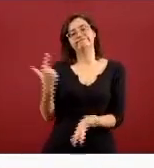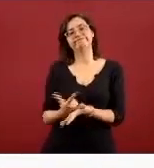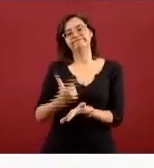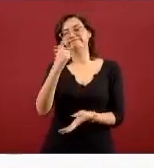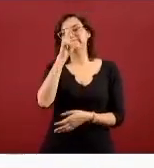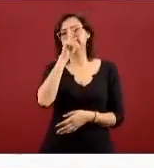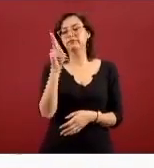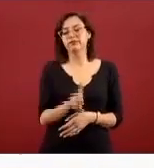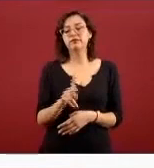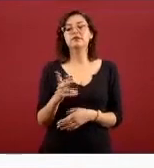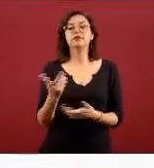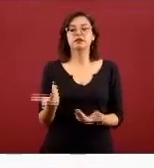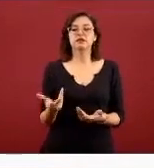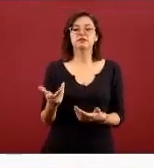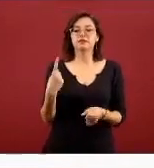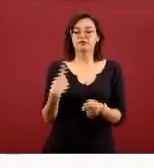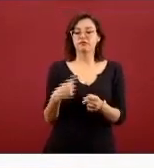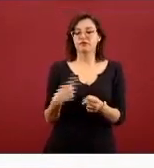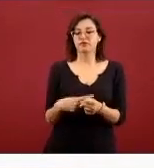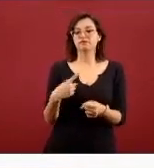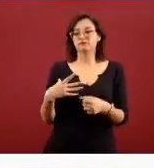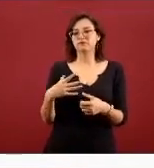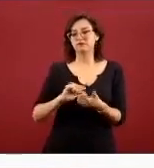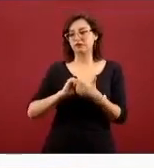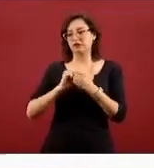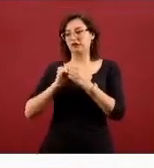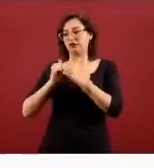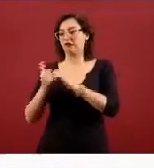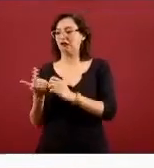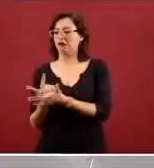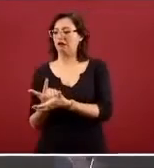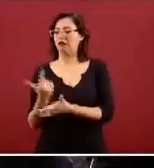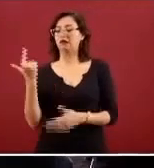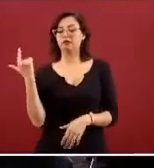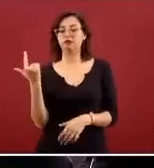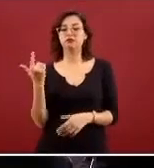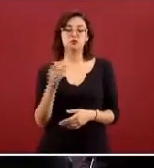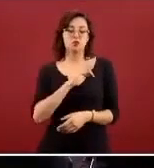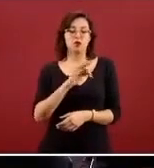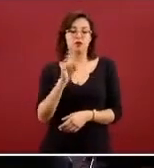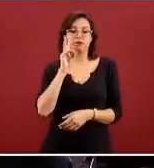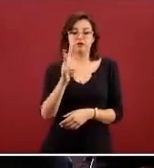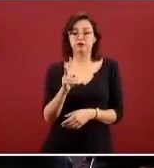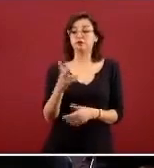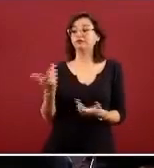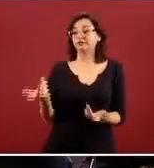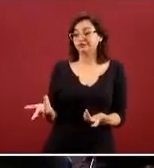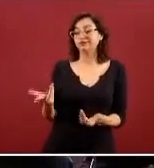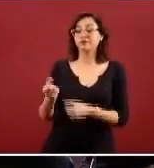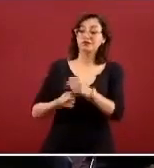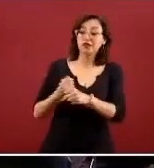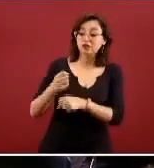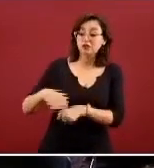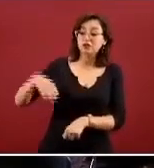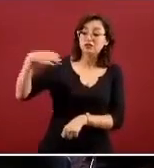para poder tener enfermedad grave, y lo vemos de alguna manera reflejado en esta gráfica. A mayor edad es donde se concentran